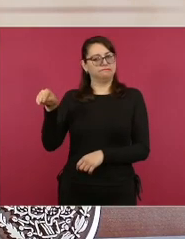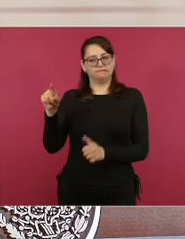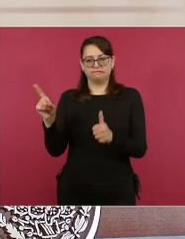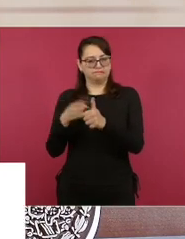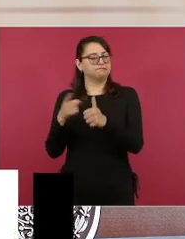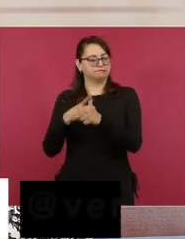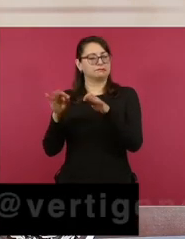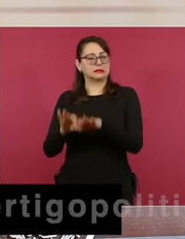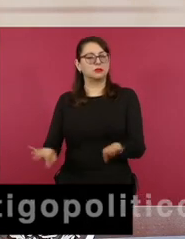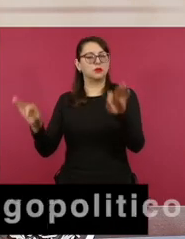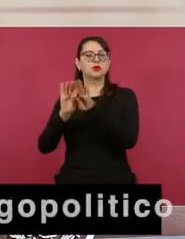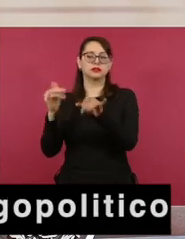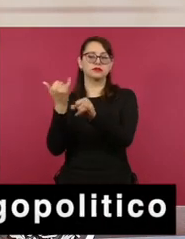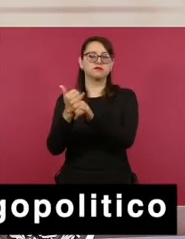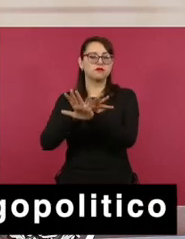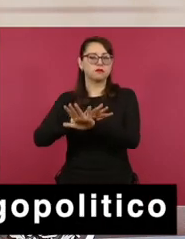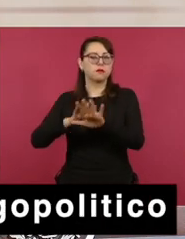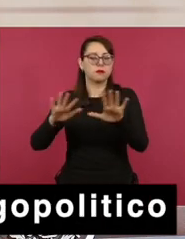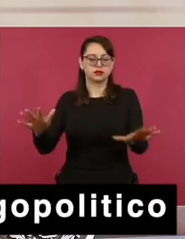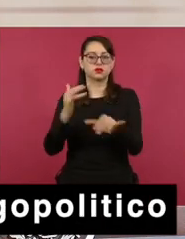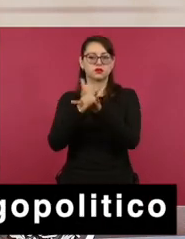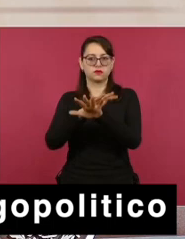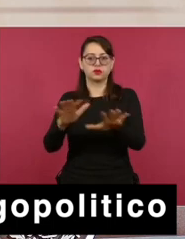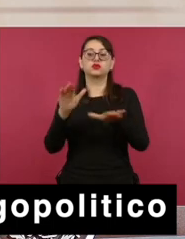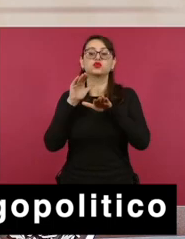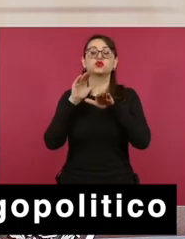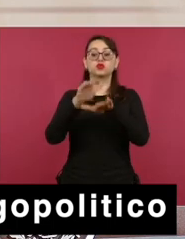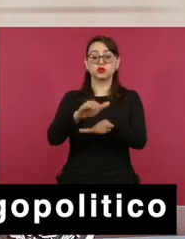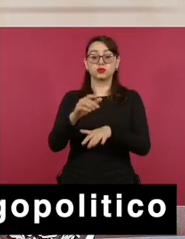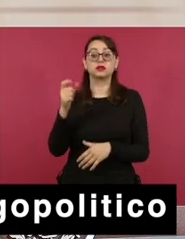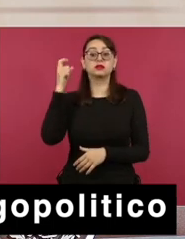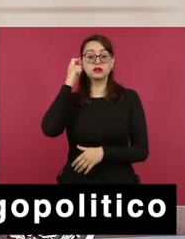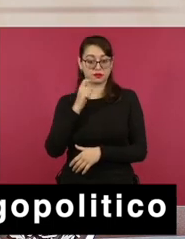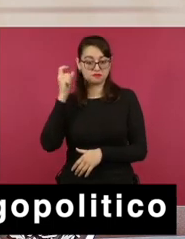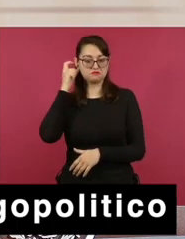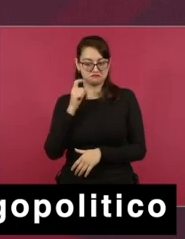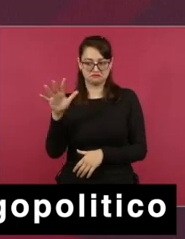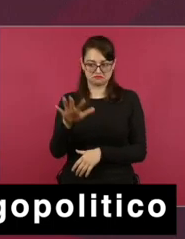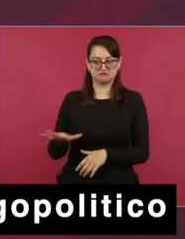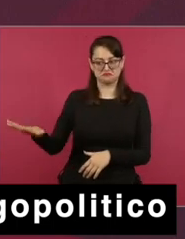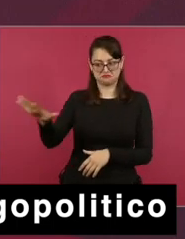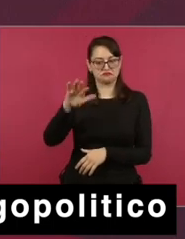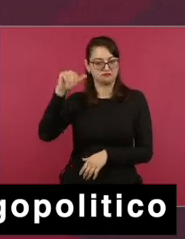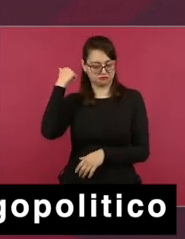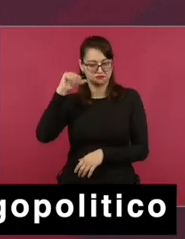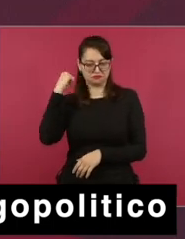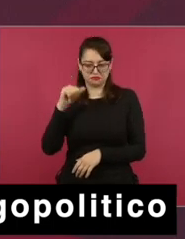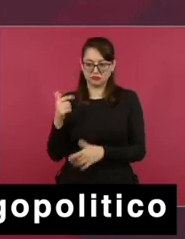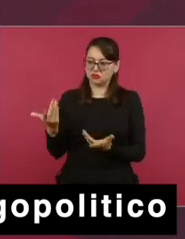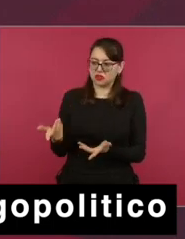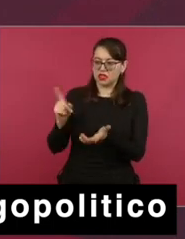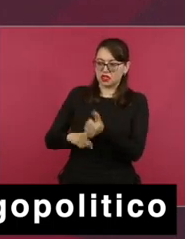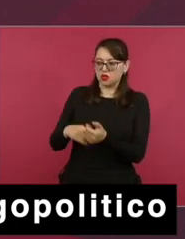El presidente Andrés Manuel López Obrador viaja a Acapulco, Guerrero, donde se reúne con su gabinete para hacer un balance de atención a los damnificados y coordinar